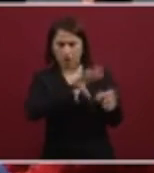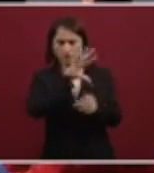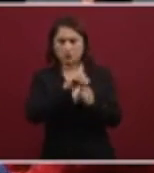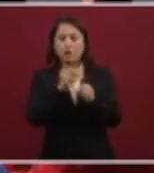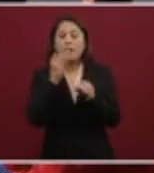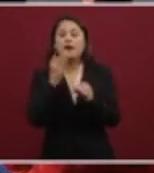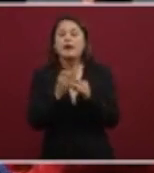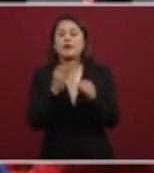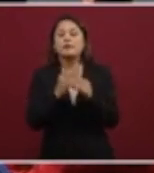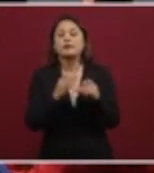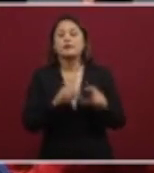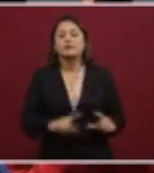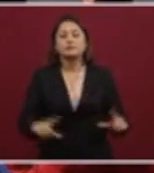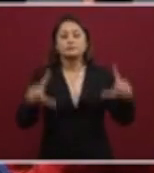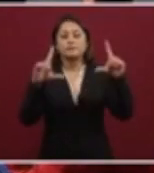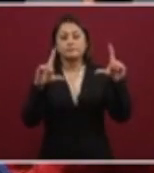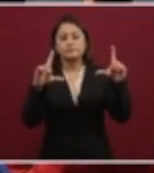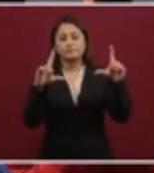con energía.